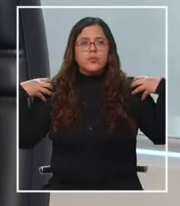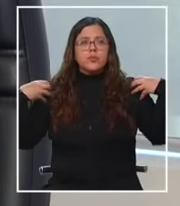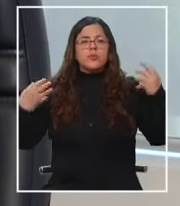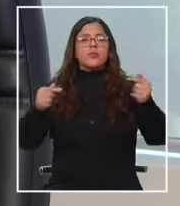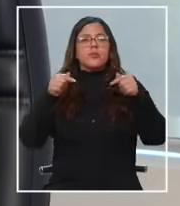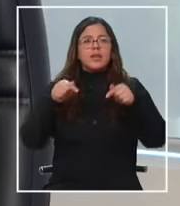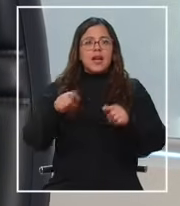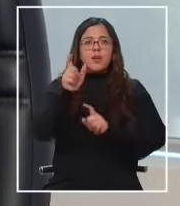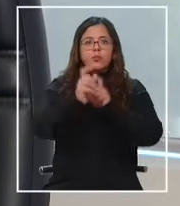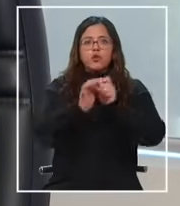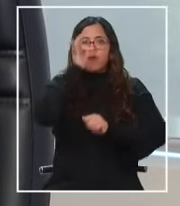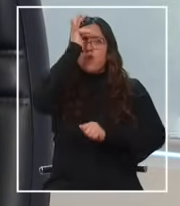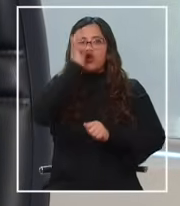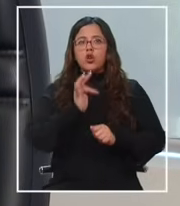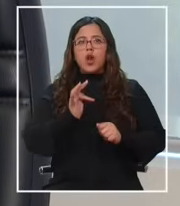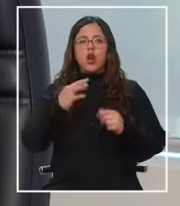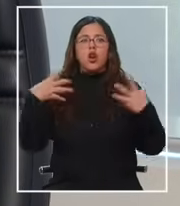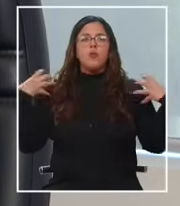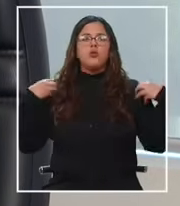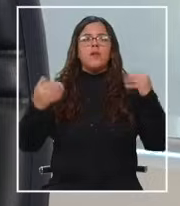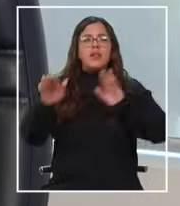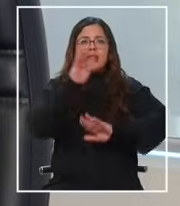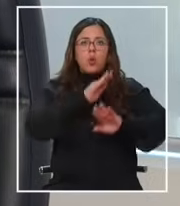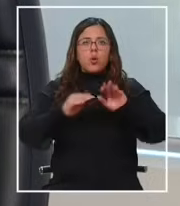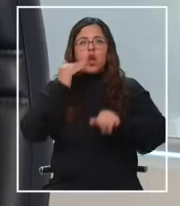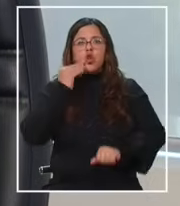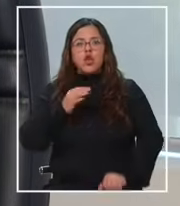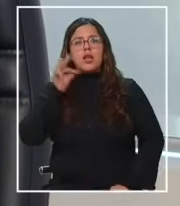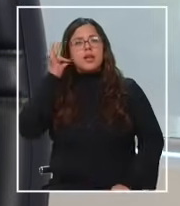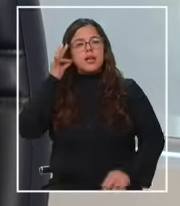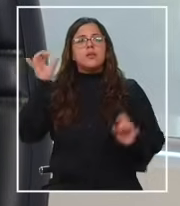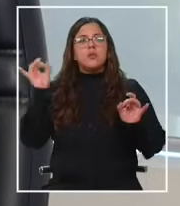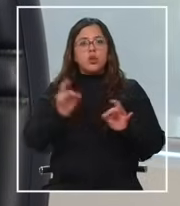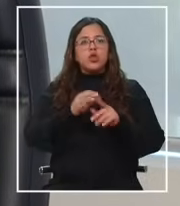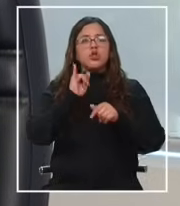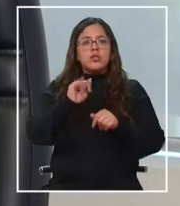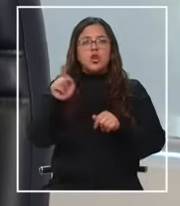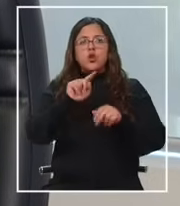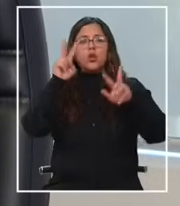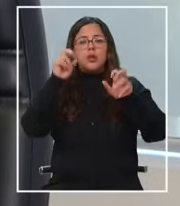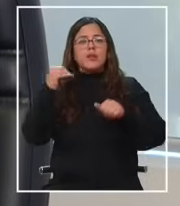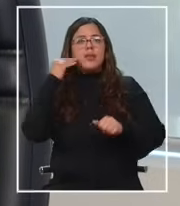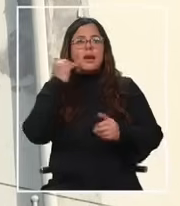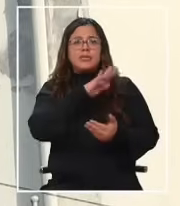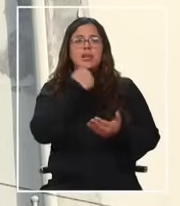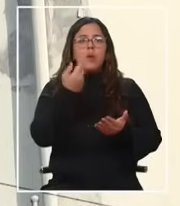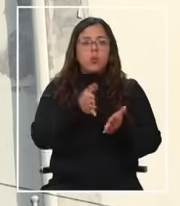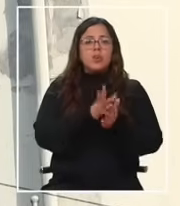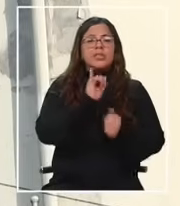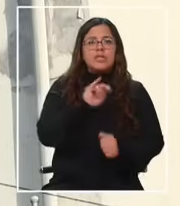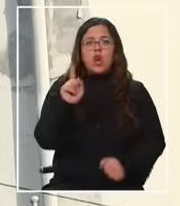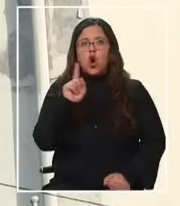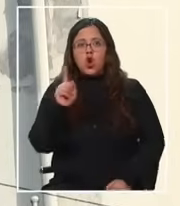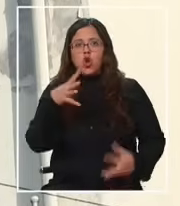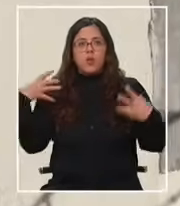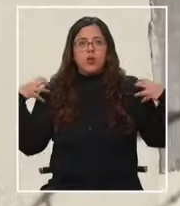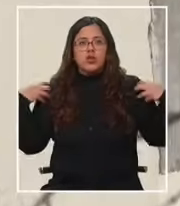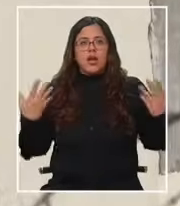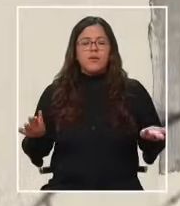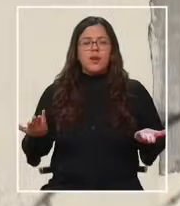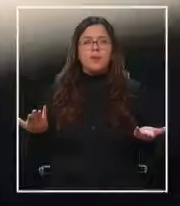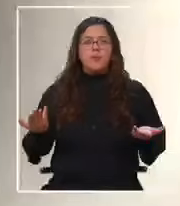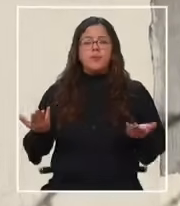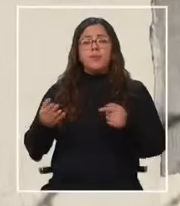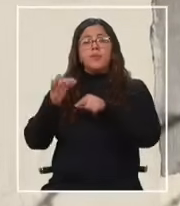estos funcionarios que estuvieron a cargo del cuidado de la niña y si eso configura una hipótesis de cuasi delito o homicidio o no. Porque ella es